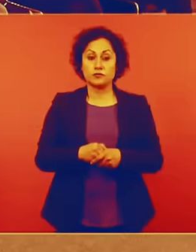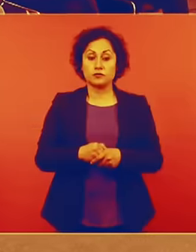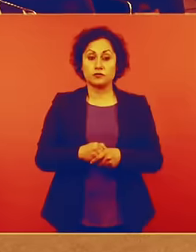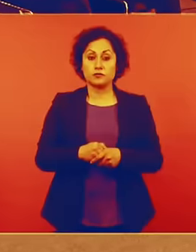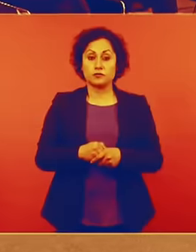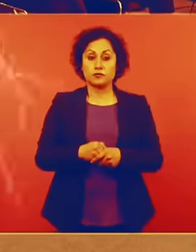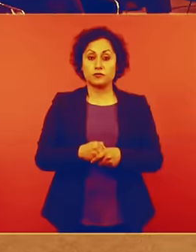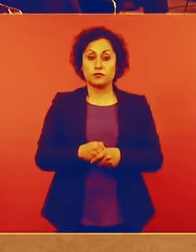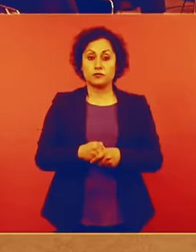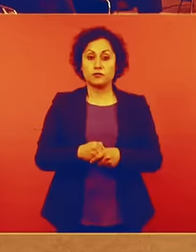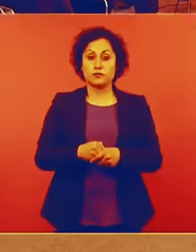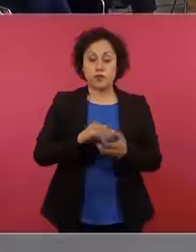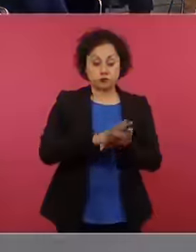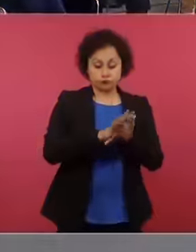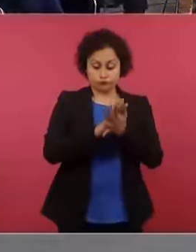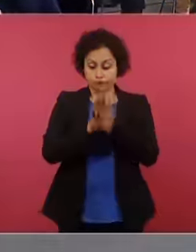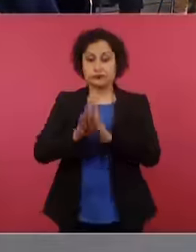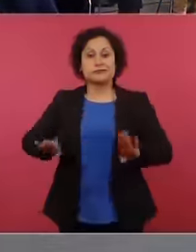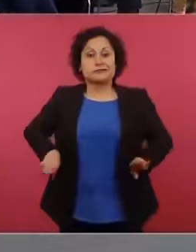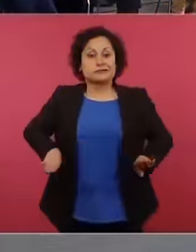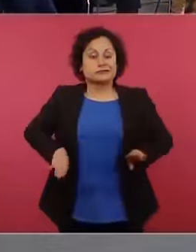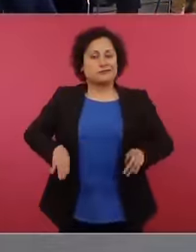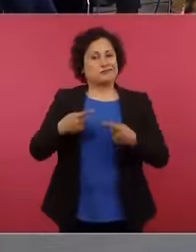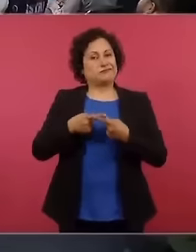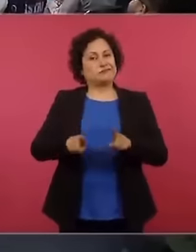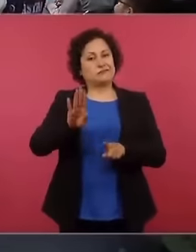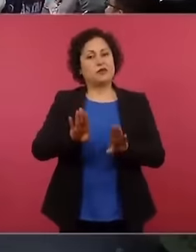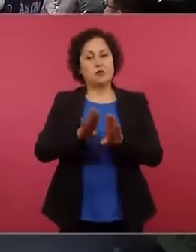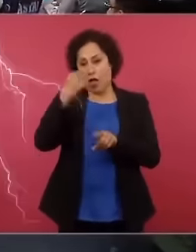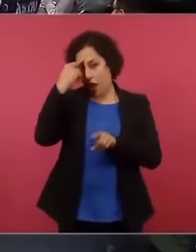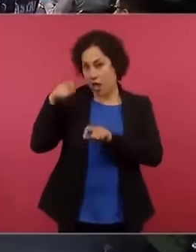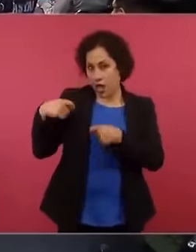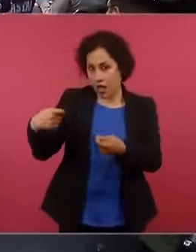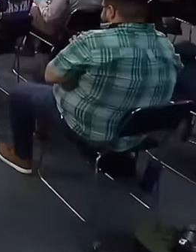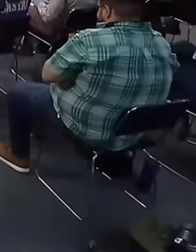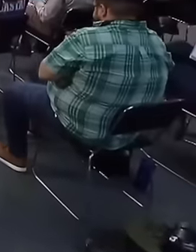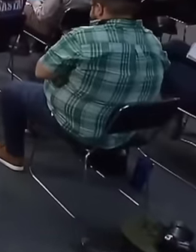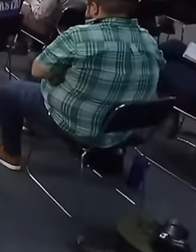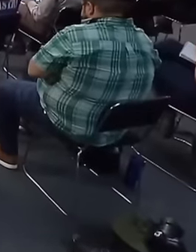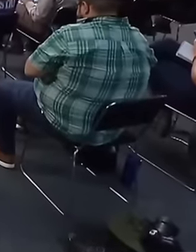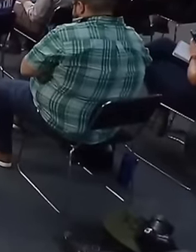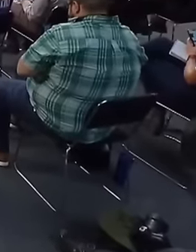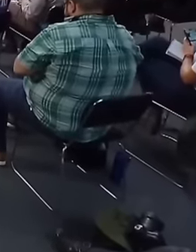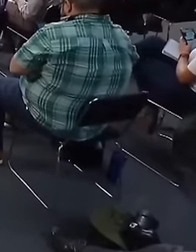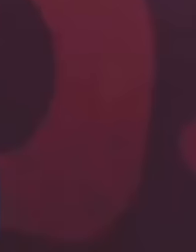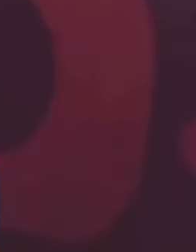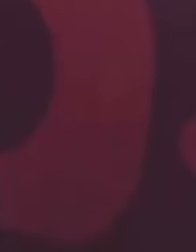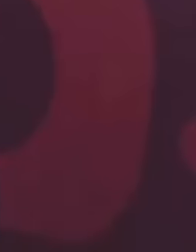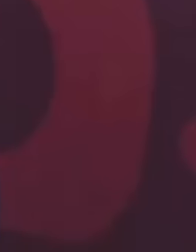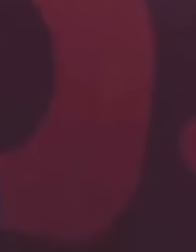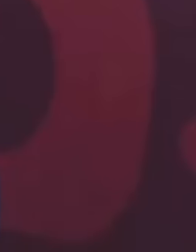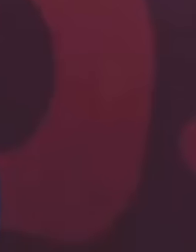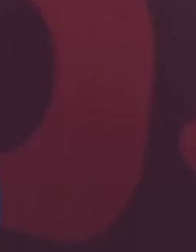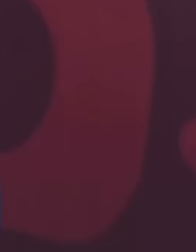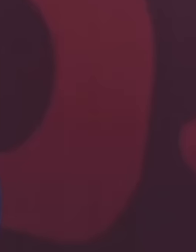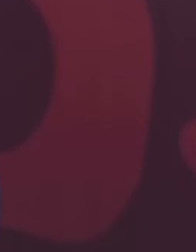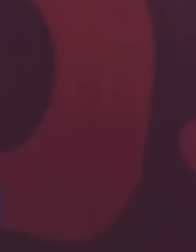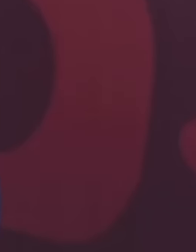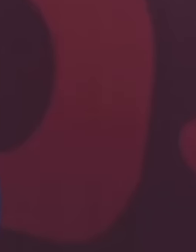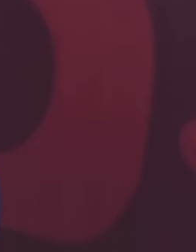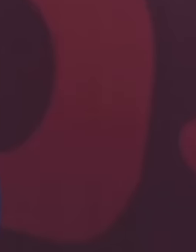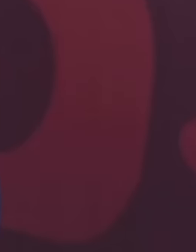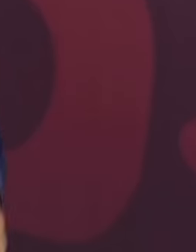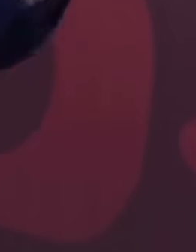más conservadora. La Ciudad de México era una ciudad de vanguardia en lo político,